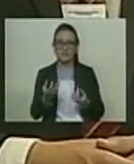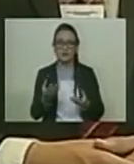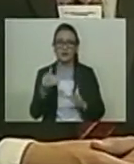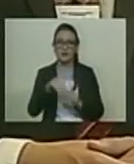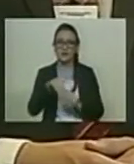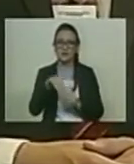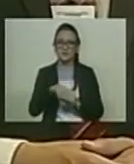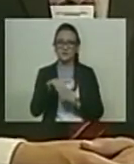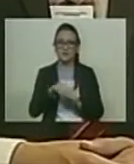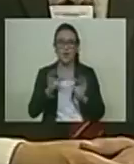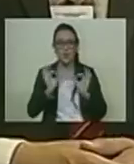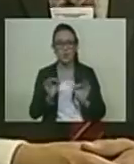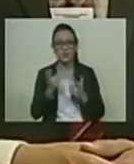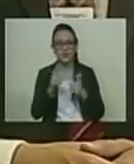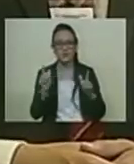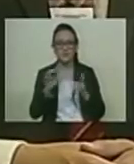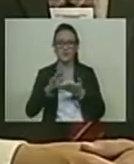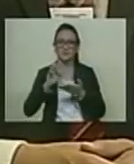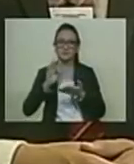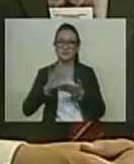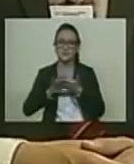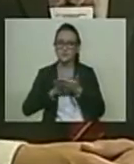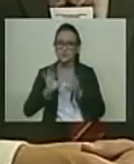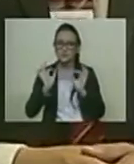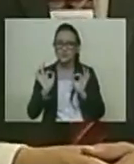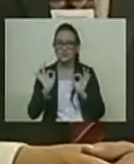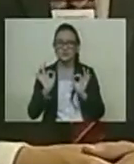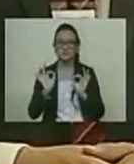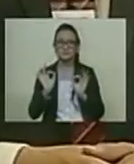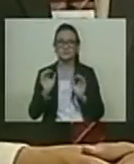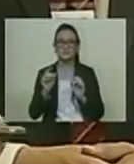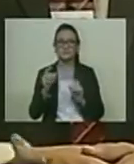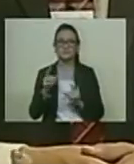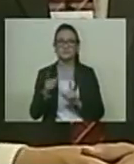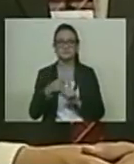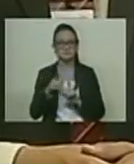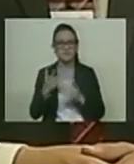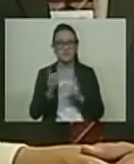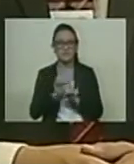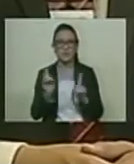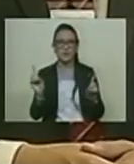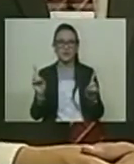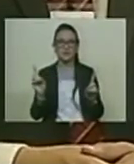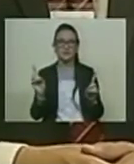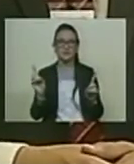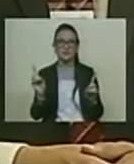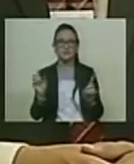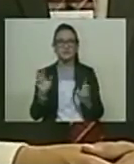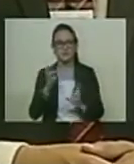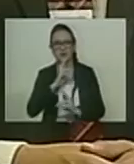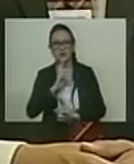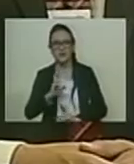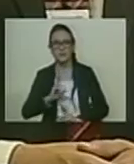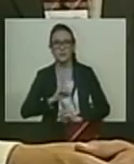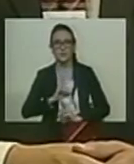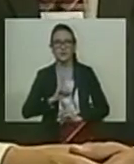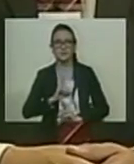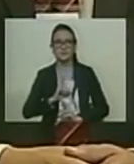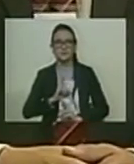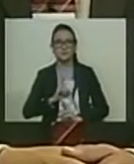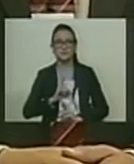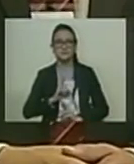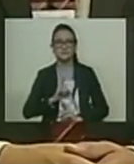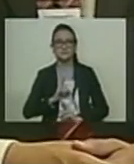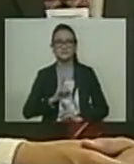unas elecciones justas, libres y transparentes, fundamentadas en principios democráticos. También su respuesta a este